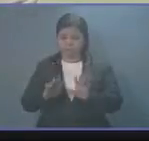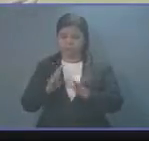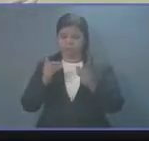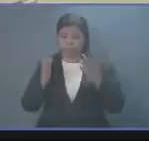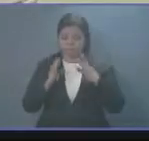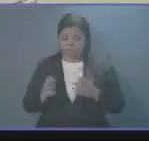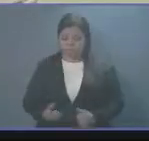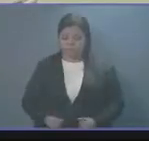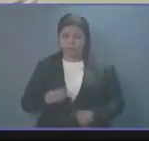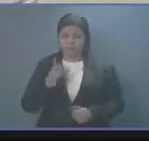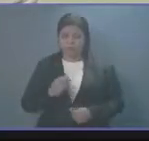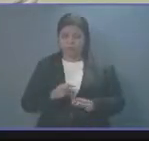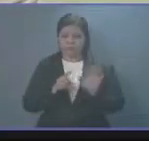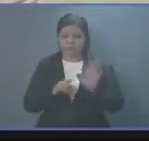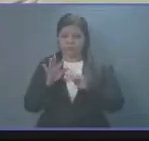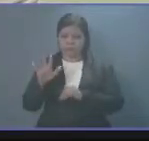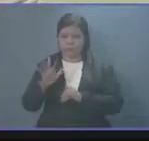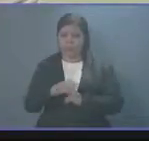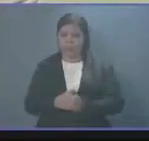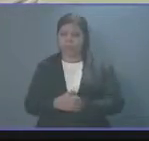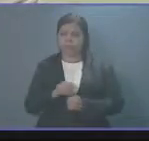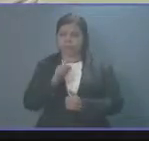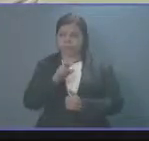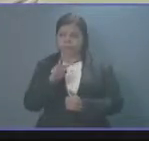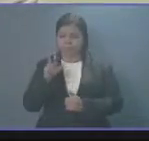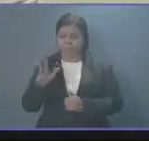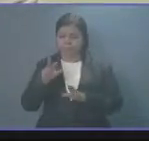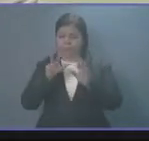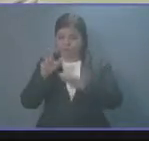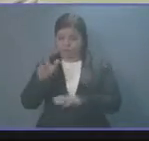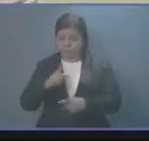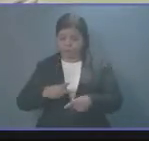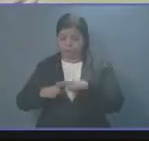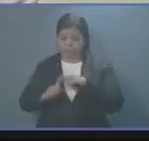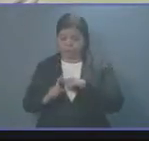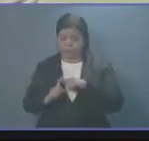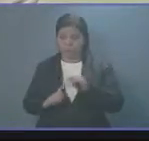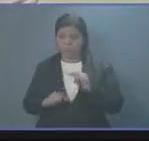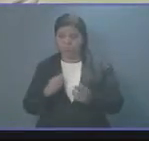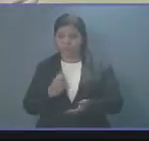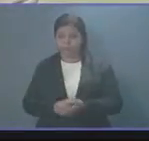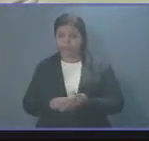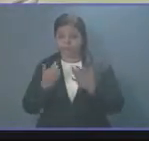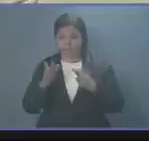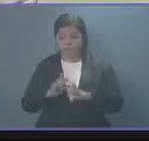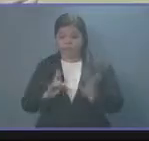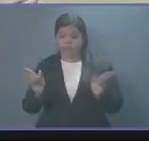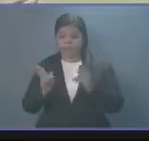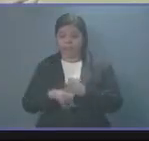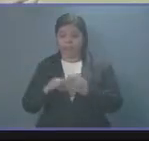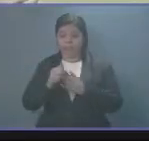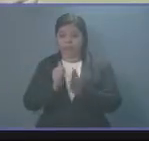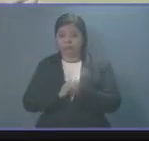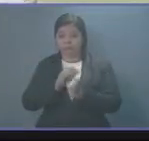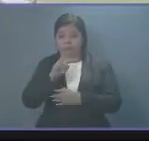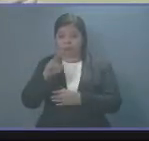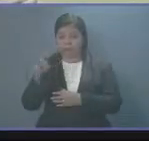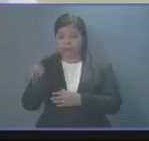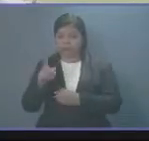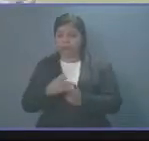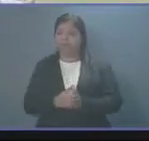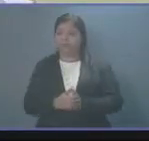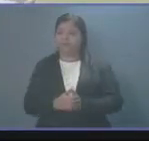número 65, tomo número 423 de fecha 3 de abril de ese mismo año, se emitió reforma del artículo 21 de la ley